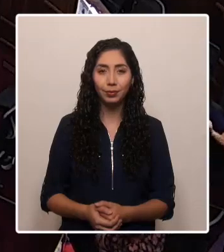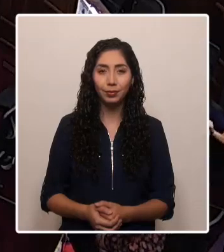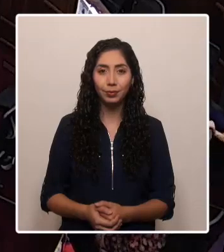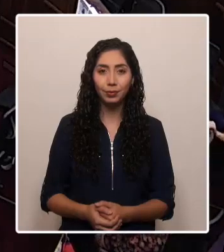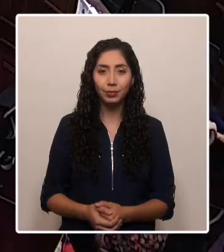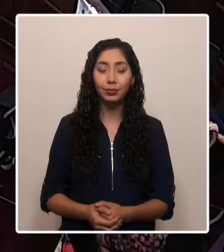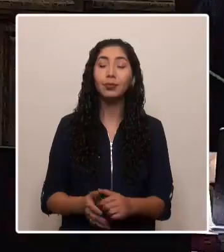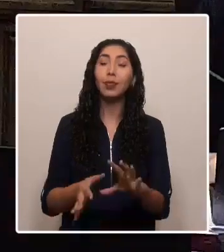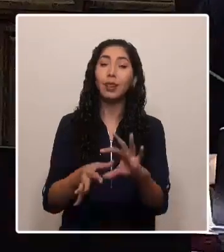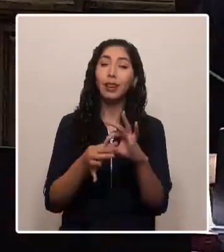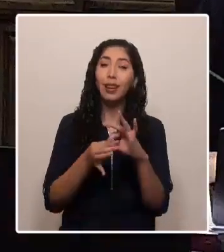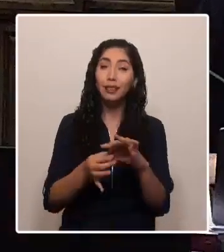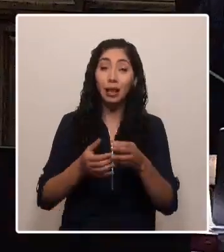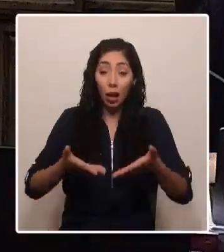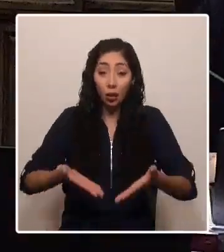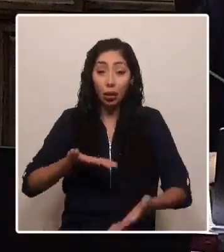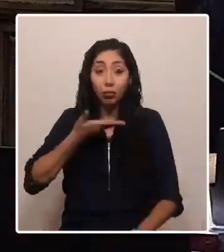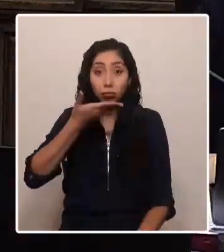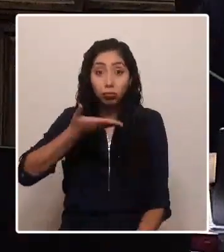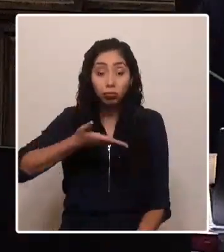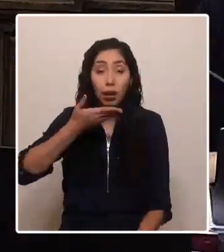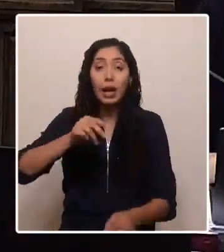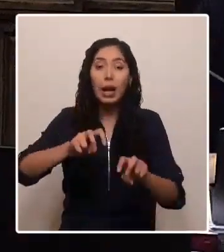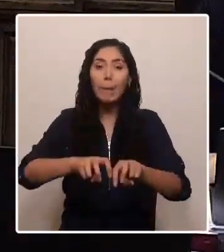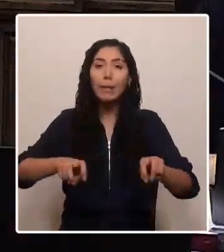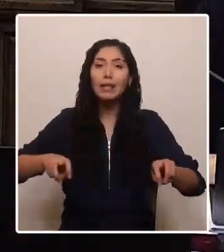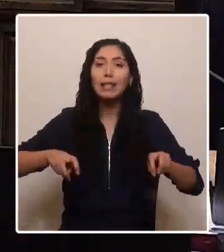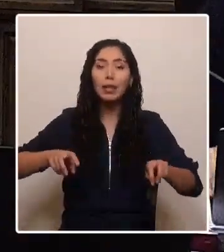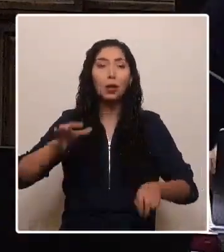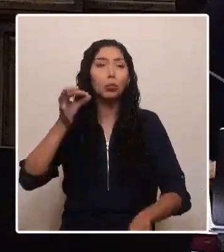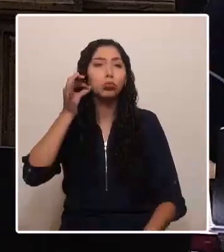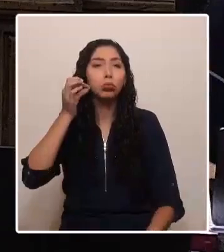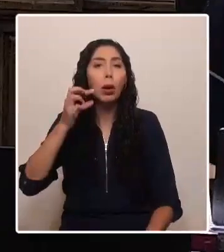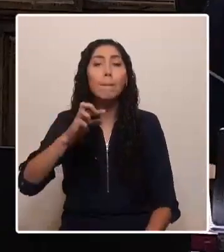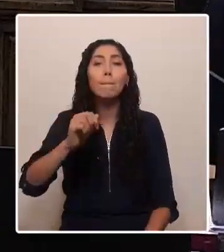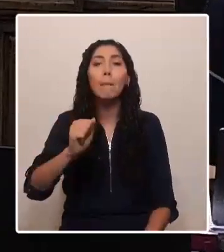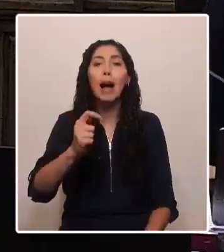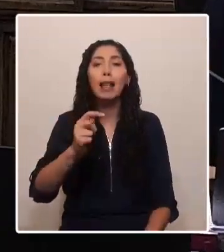Gracias. Tiene la palabra en el hemiciclo la convencional Patricia Politzer.